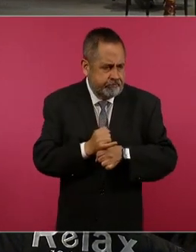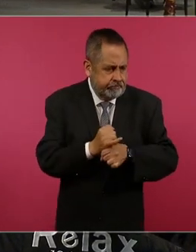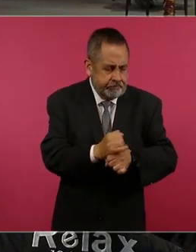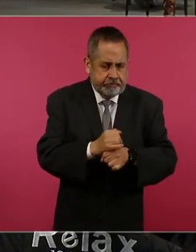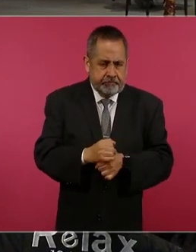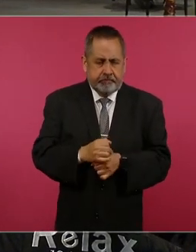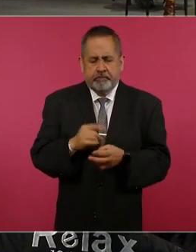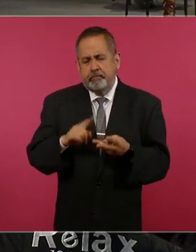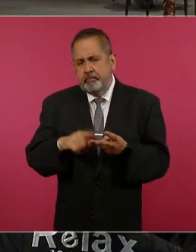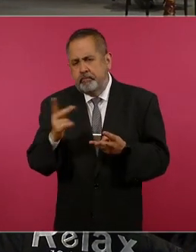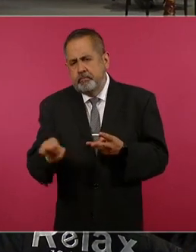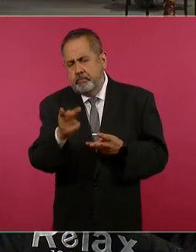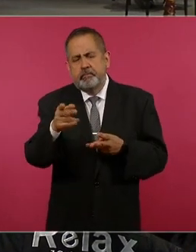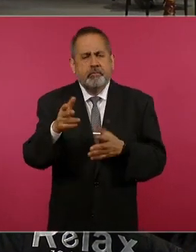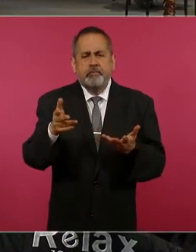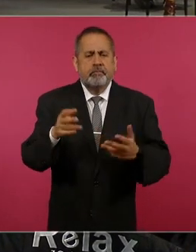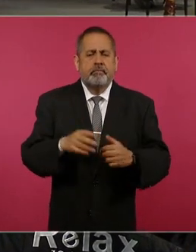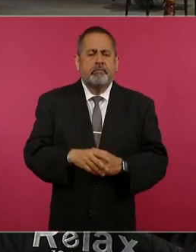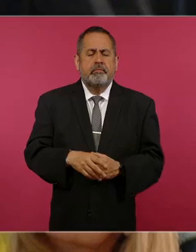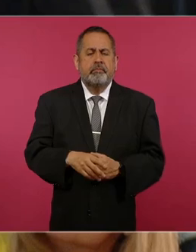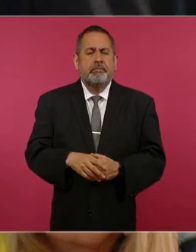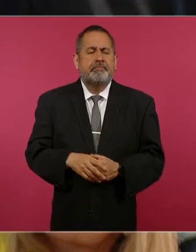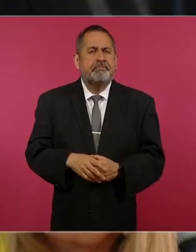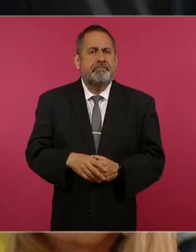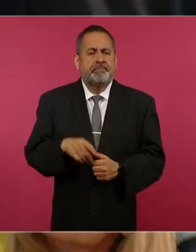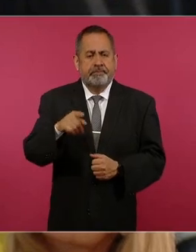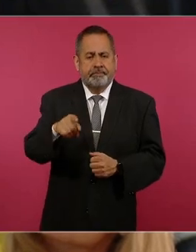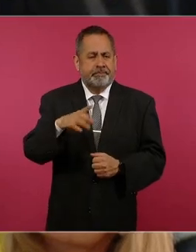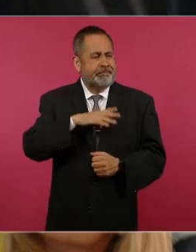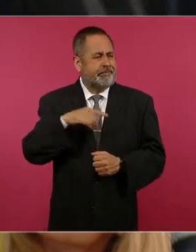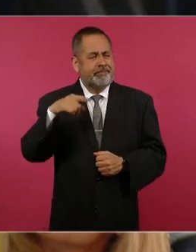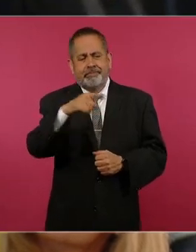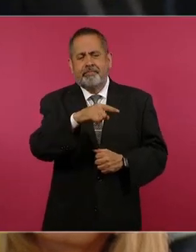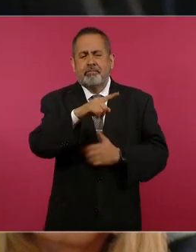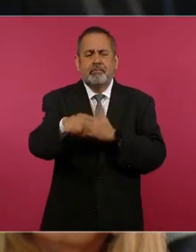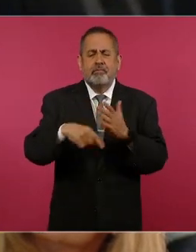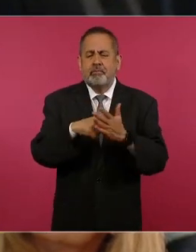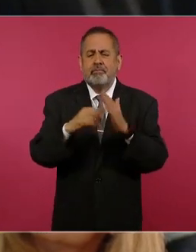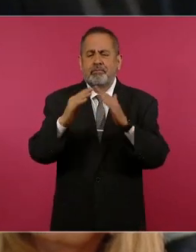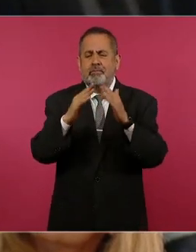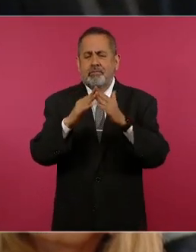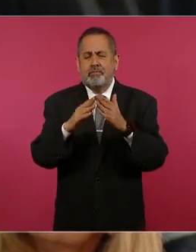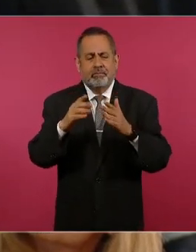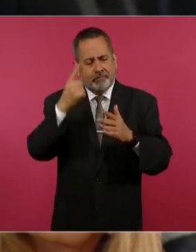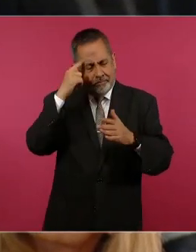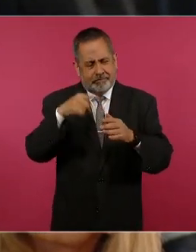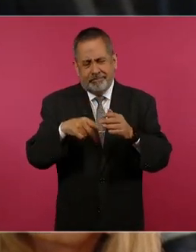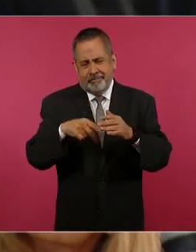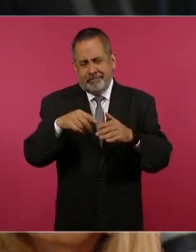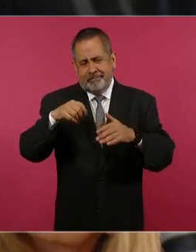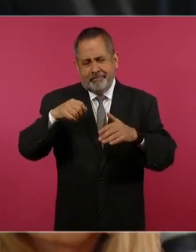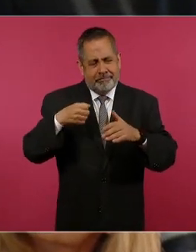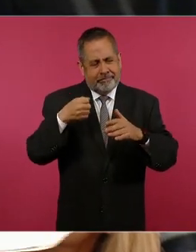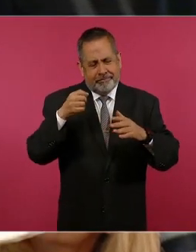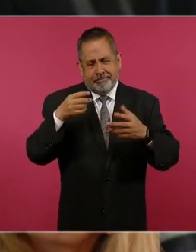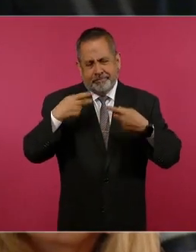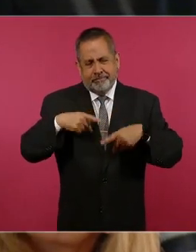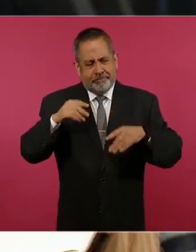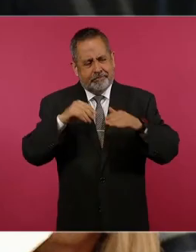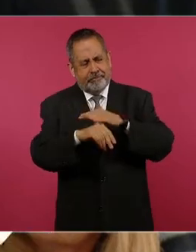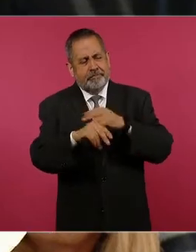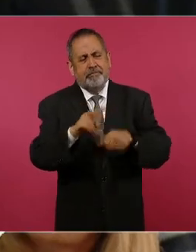Esta sería la pregunta, presidente, de un albergue que tiene más de dos mil animales